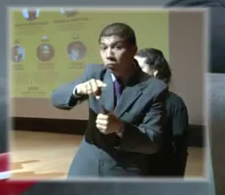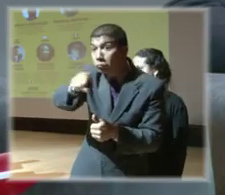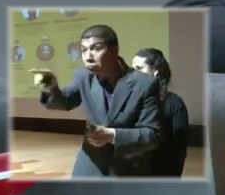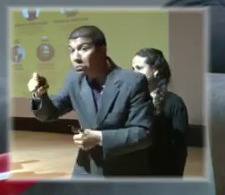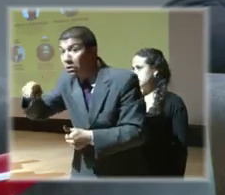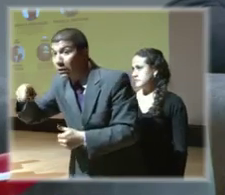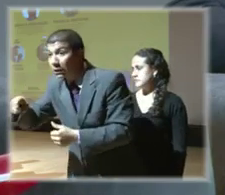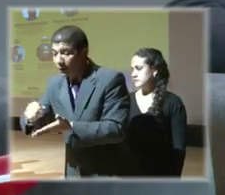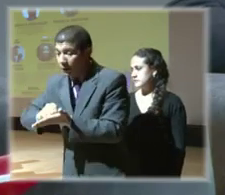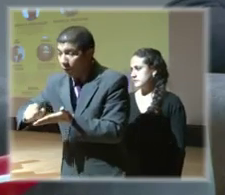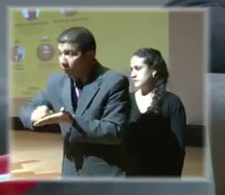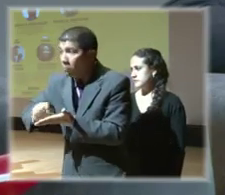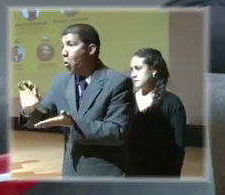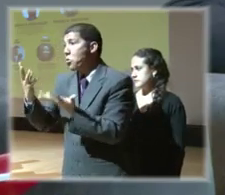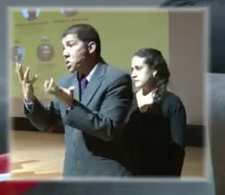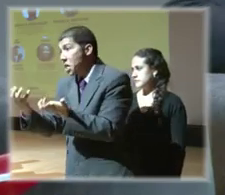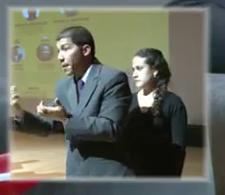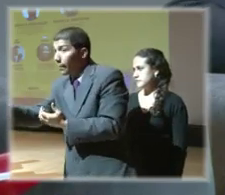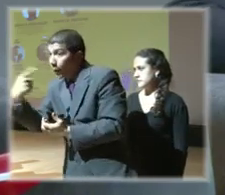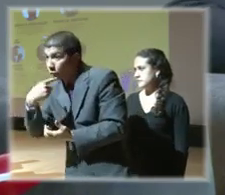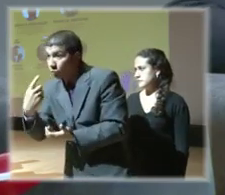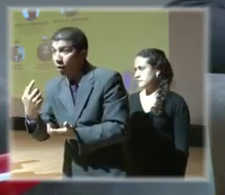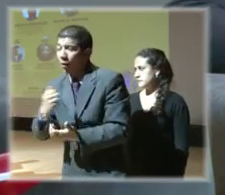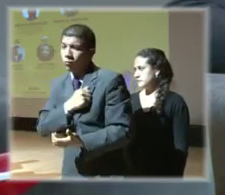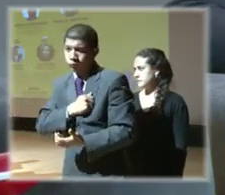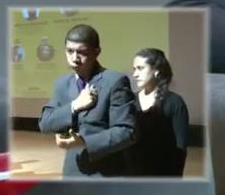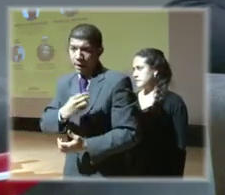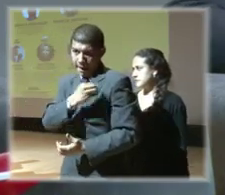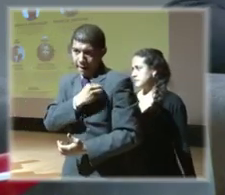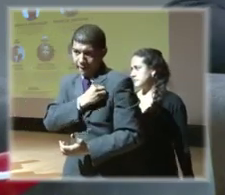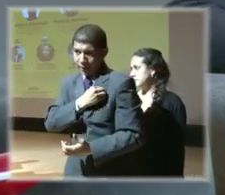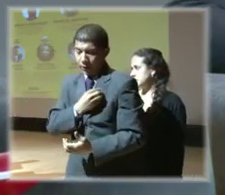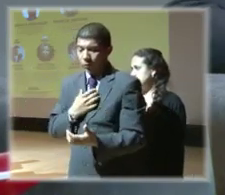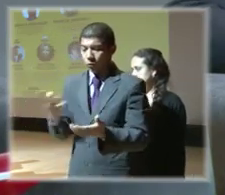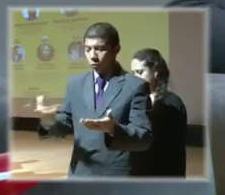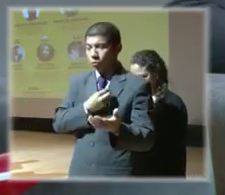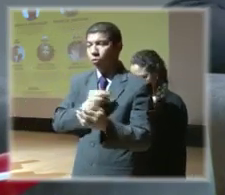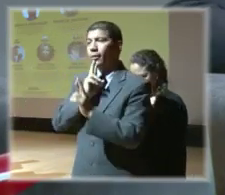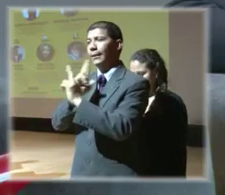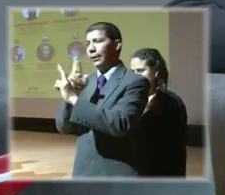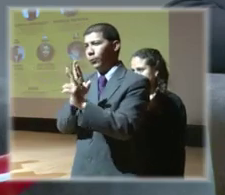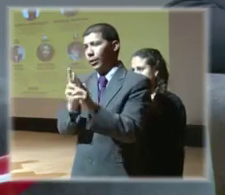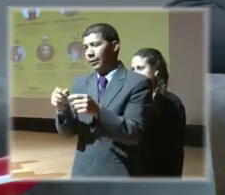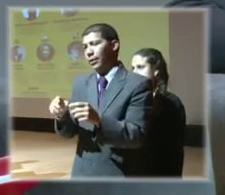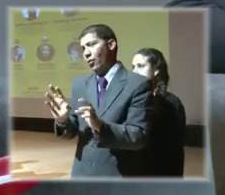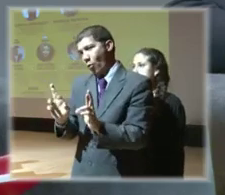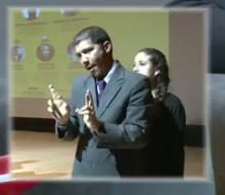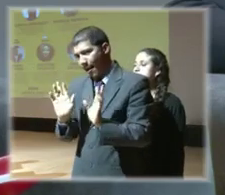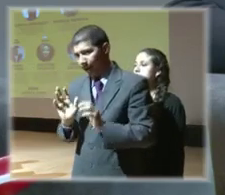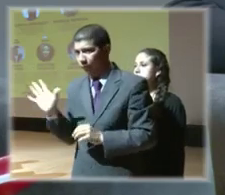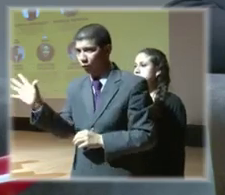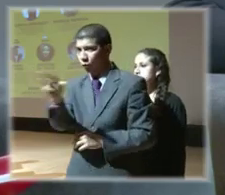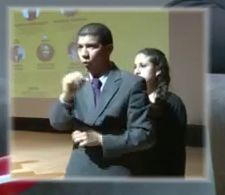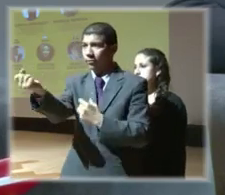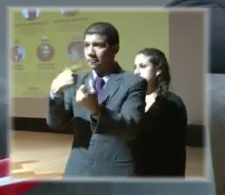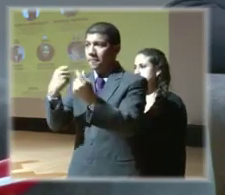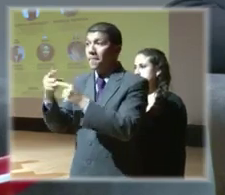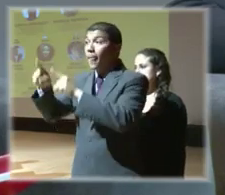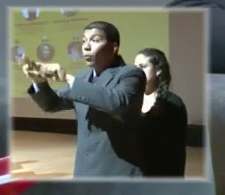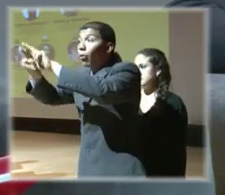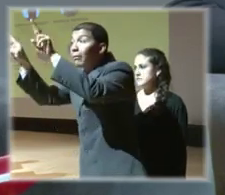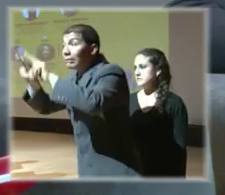para escribirla o que nos la pase para nosotros intentar responder la mayor cantidad de preguntas. Para quienes nos están viendo en